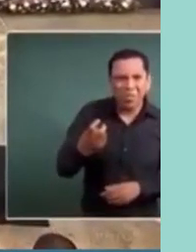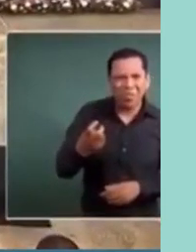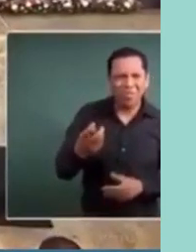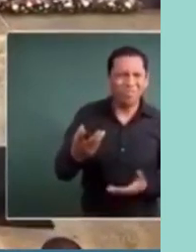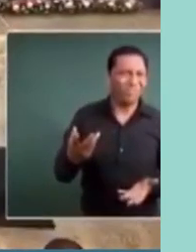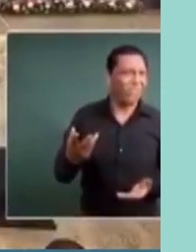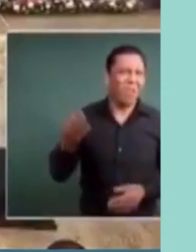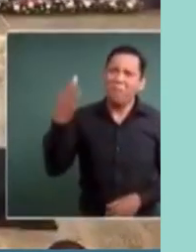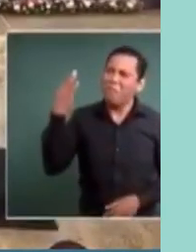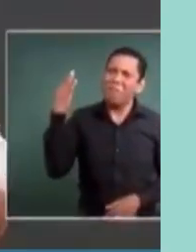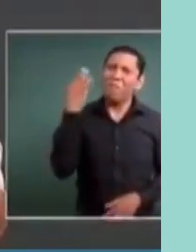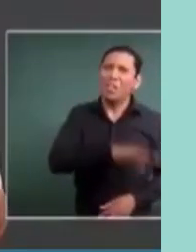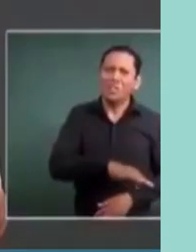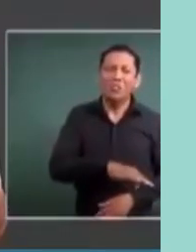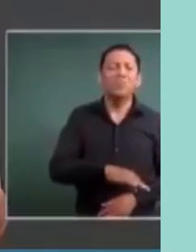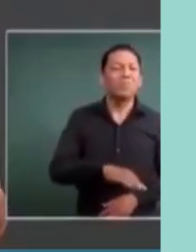rotundamente falso.